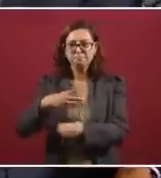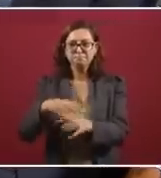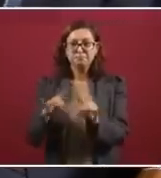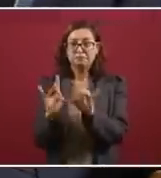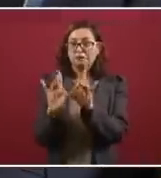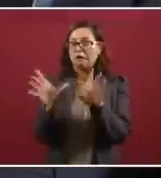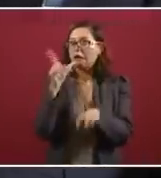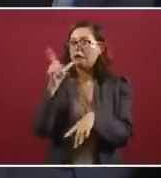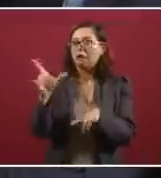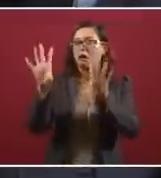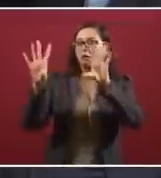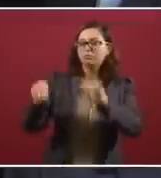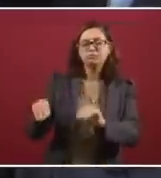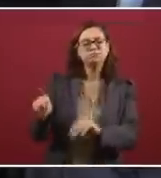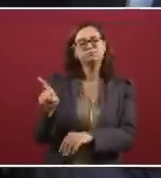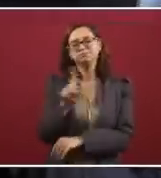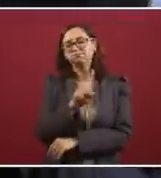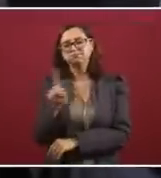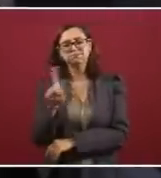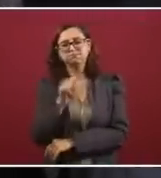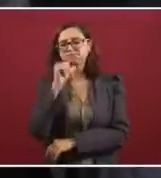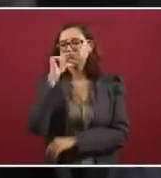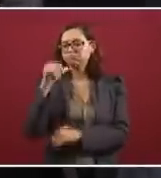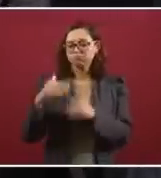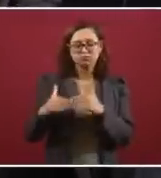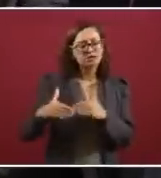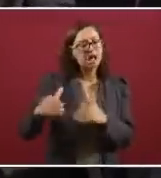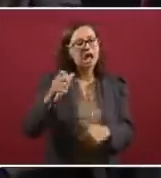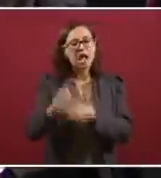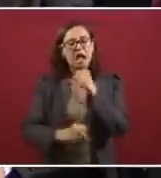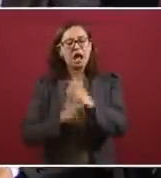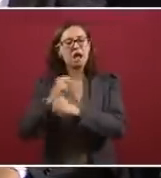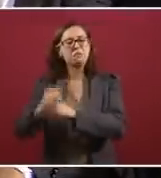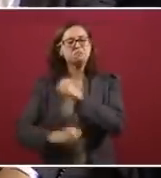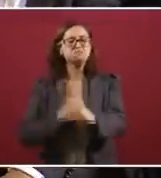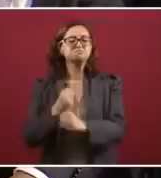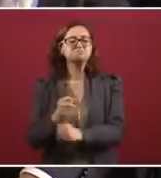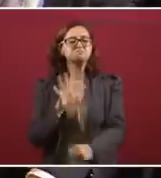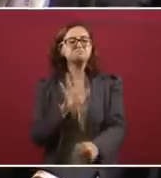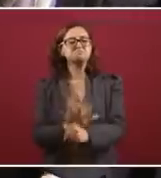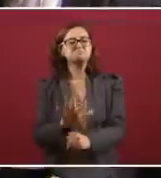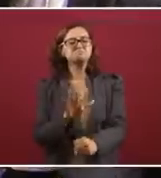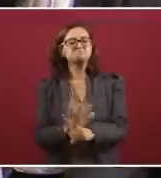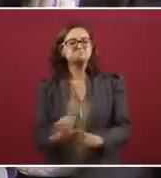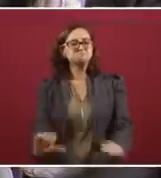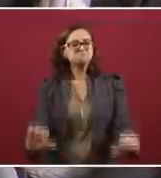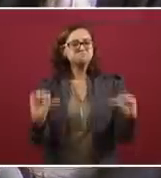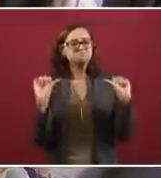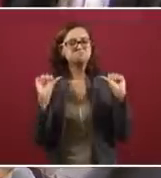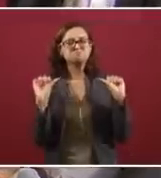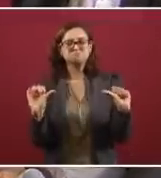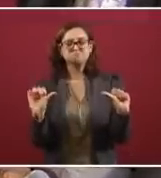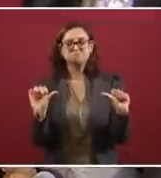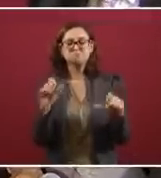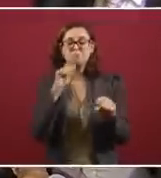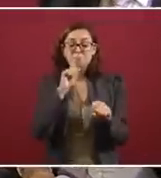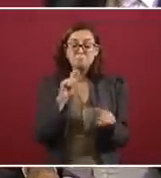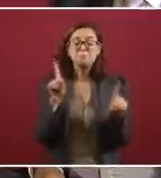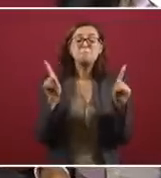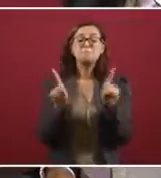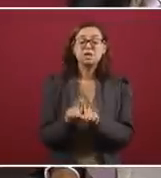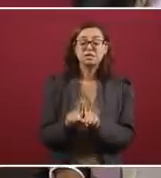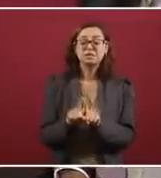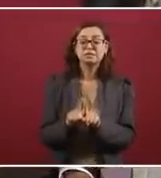apagones en muchos años, y para el fomento